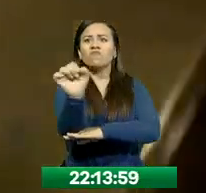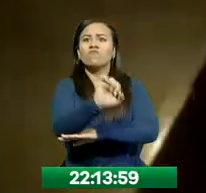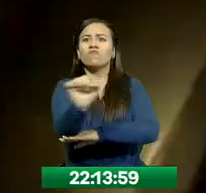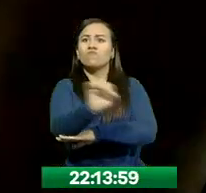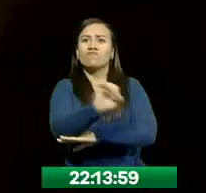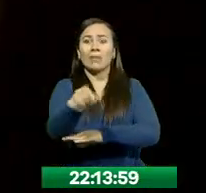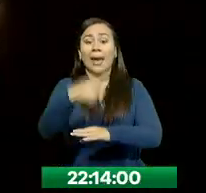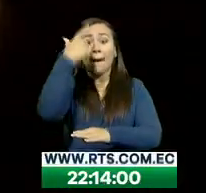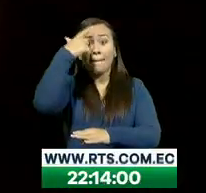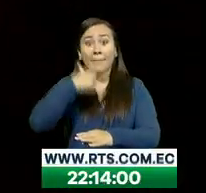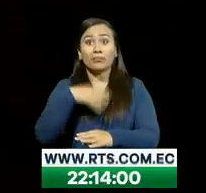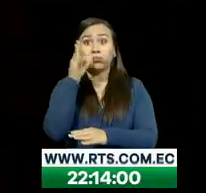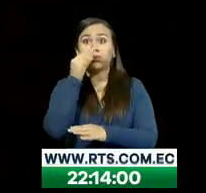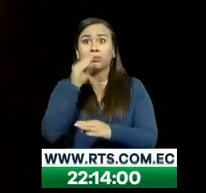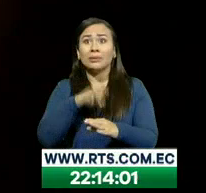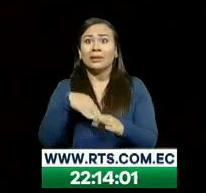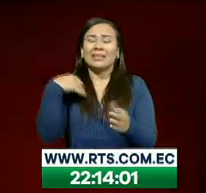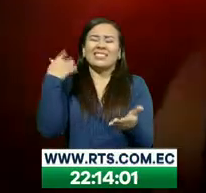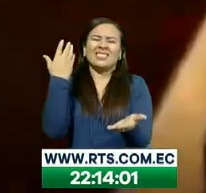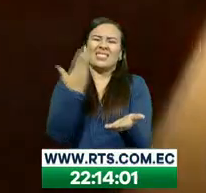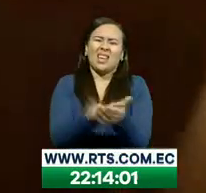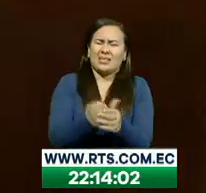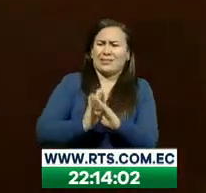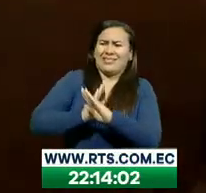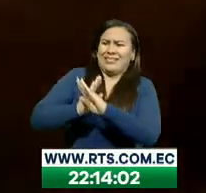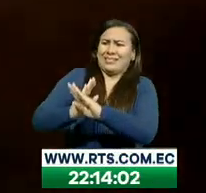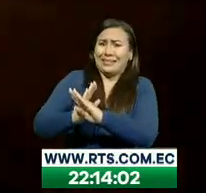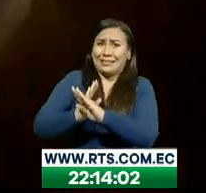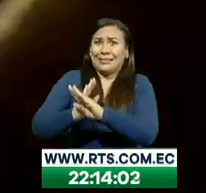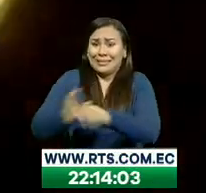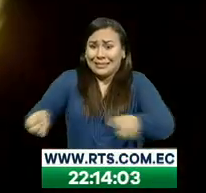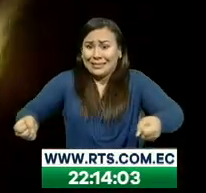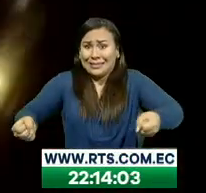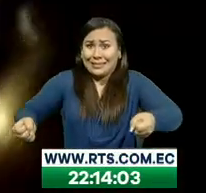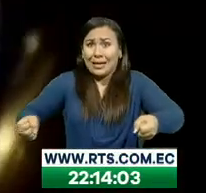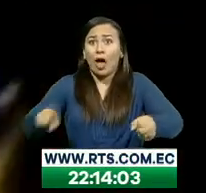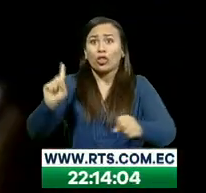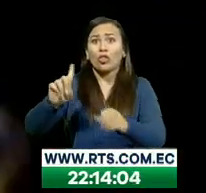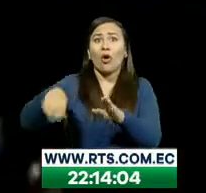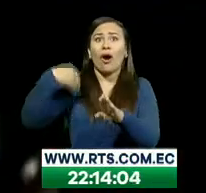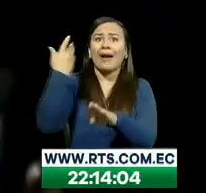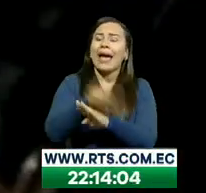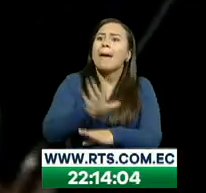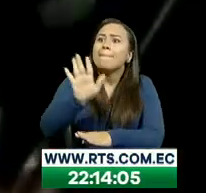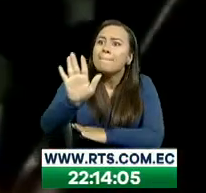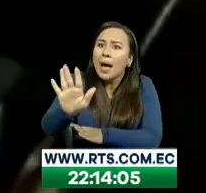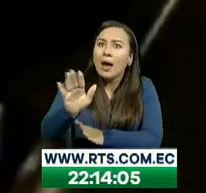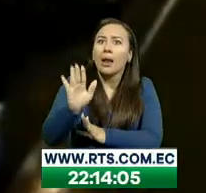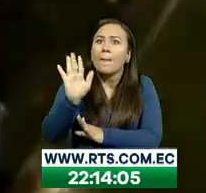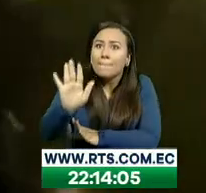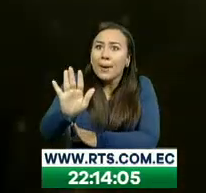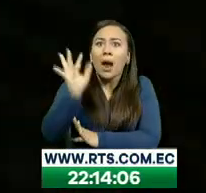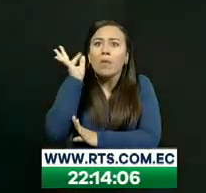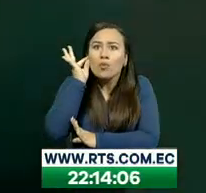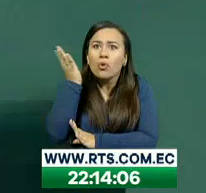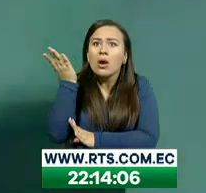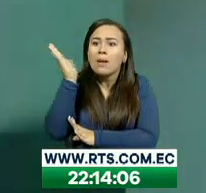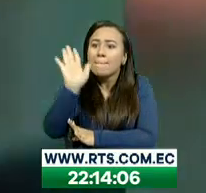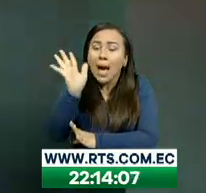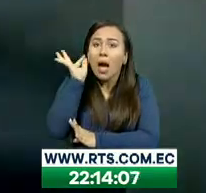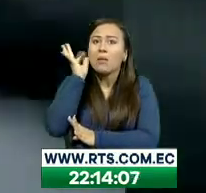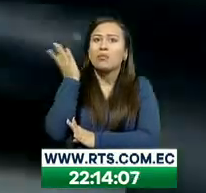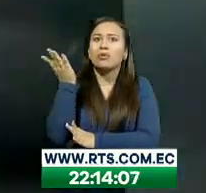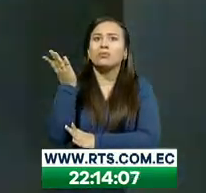conduciendo mientras el agente, desesperado, lucha por no caer a la calzada. ¡Detente! ¡Detente, oye!